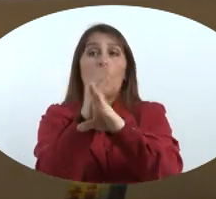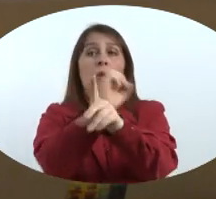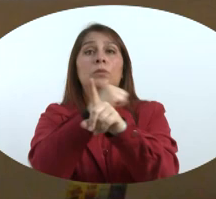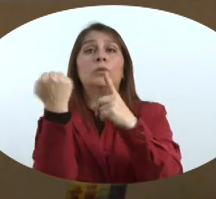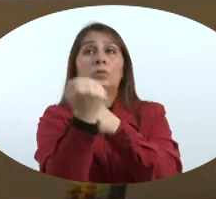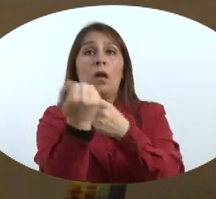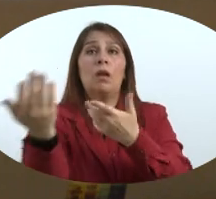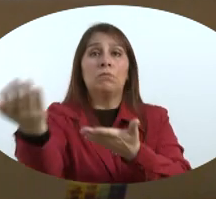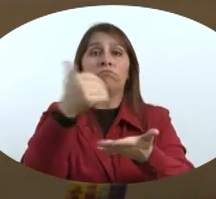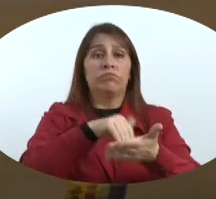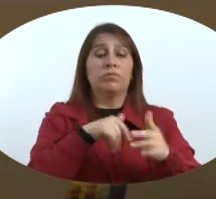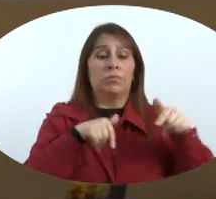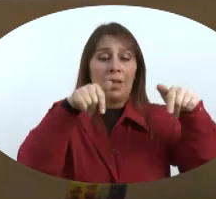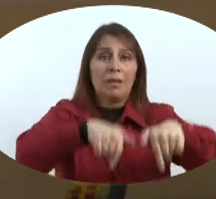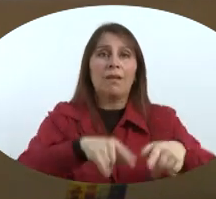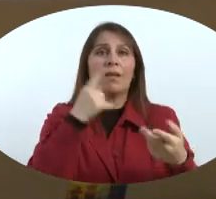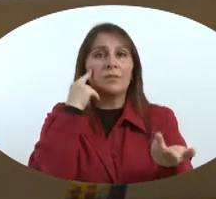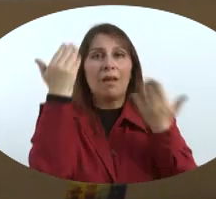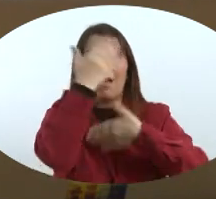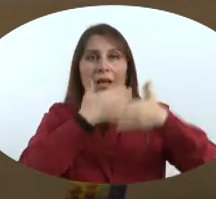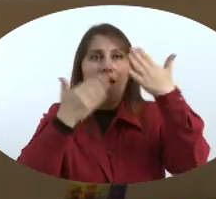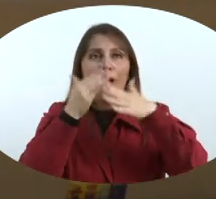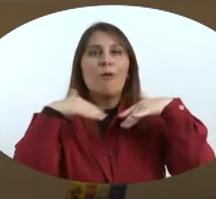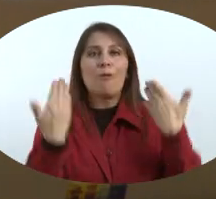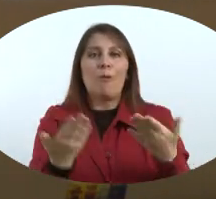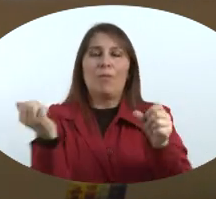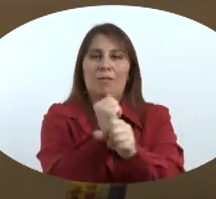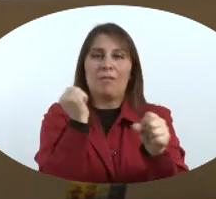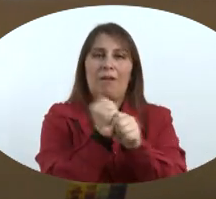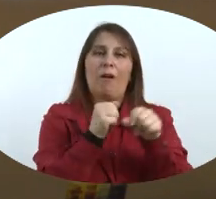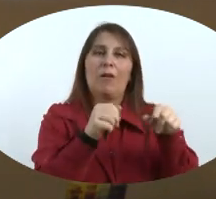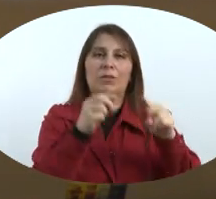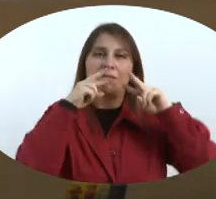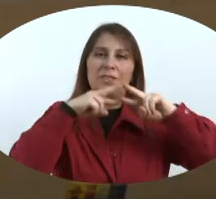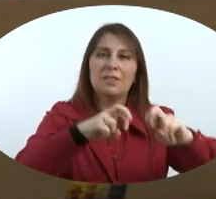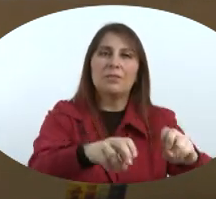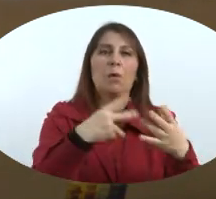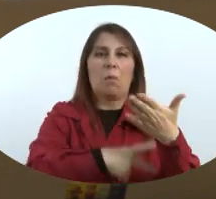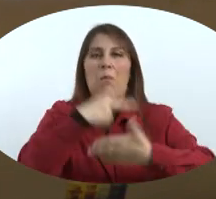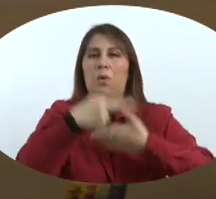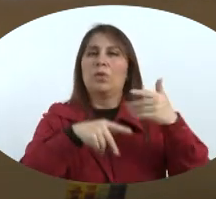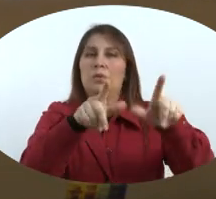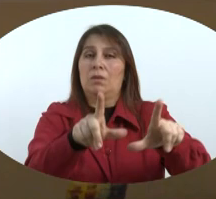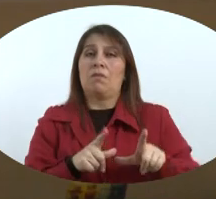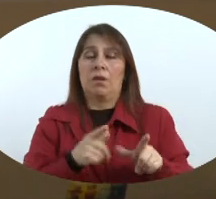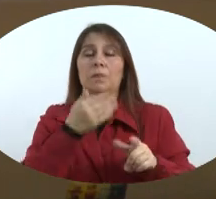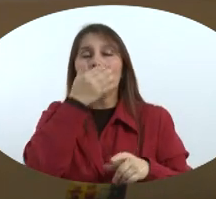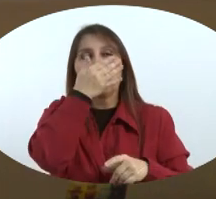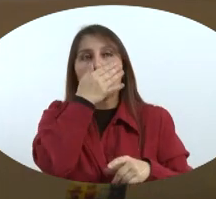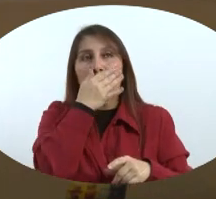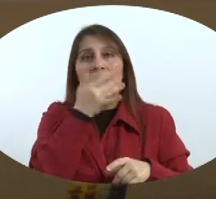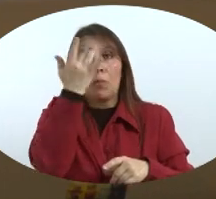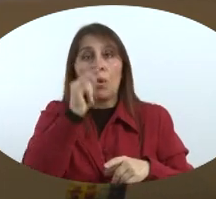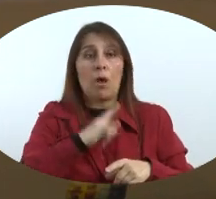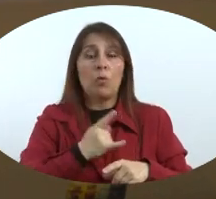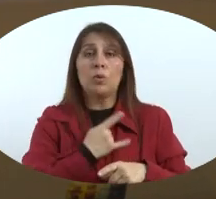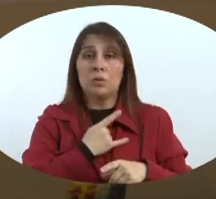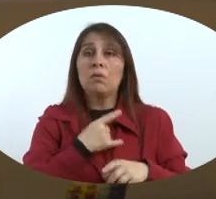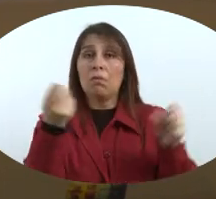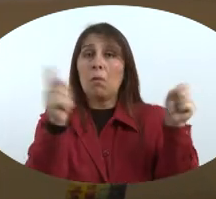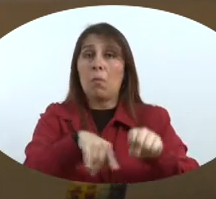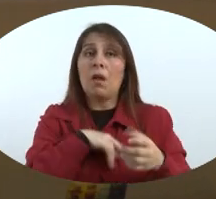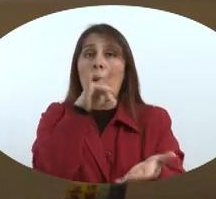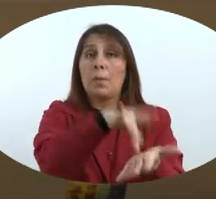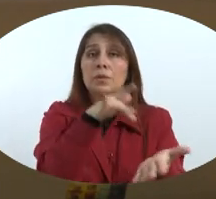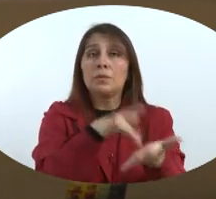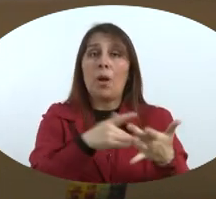problemática a la academia por medio de trabajos de investigación por medio de proyectos de grado que la universidad también ha podido participar por ejemplo por medio